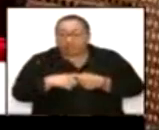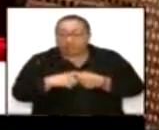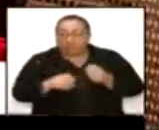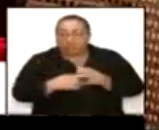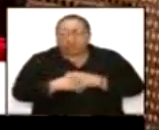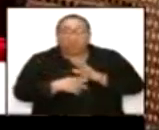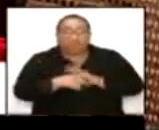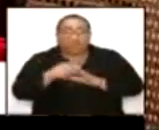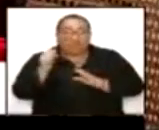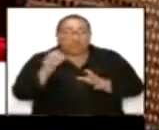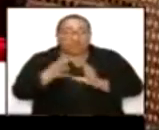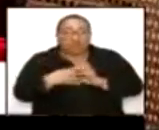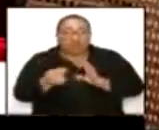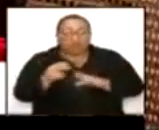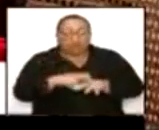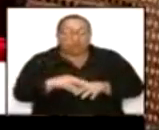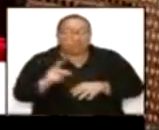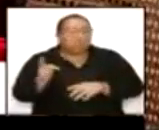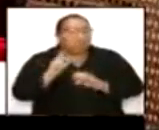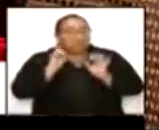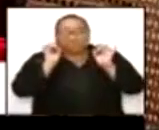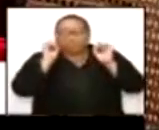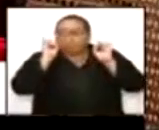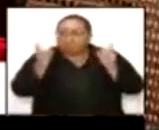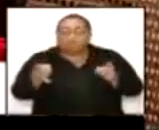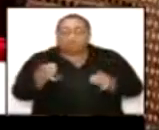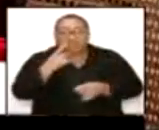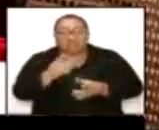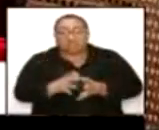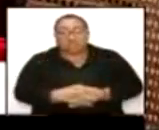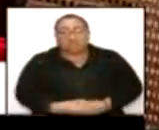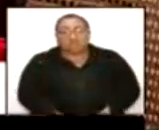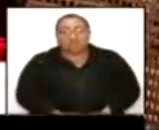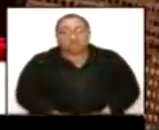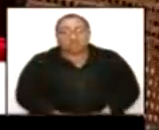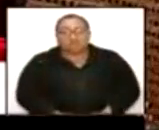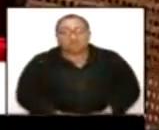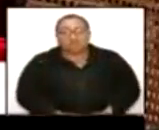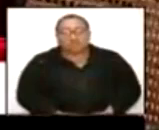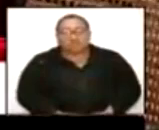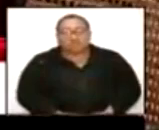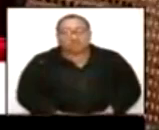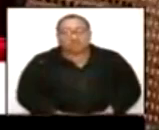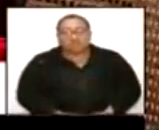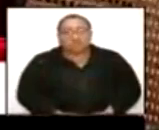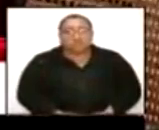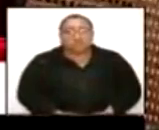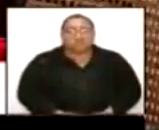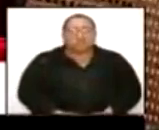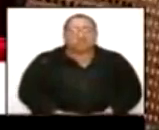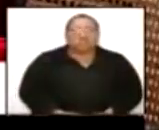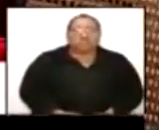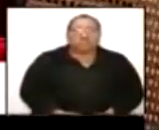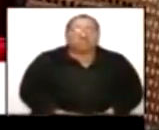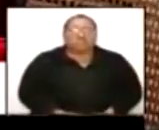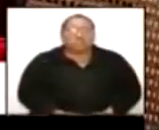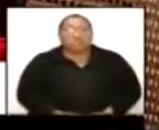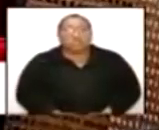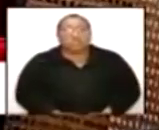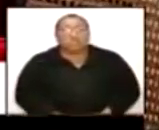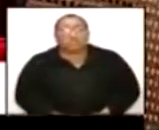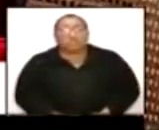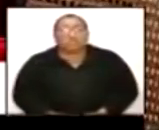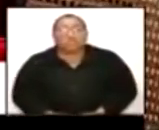tengo derecho a réplica, no les interesa lo que dice la mamá. No les interesa lo que dice la directora ejecutiva de Salud